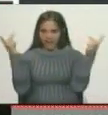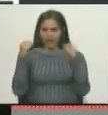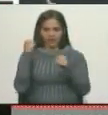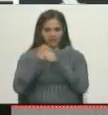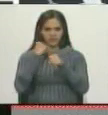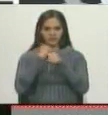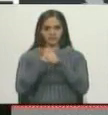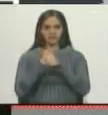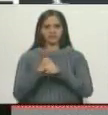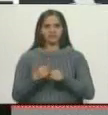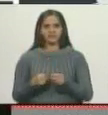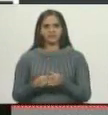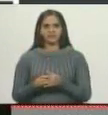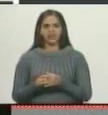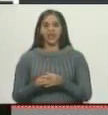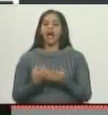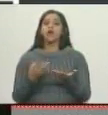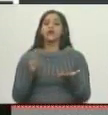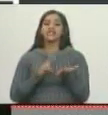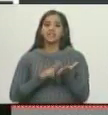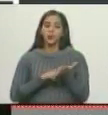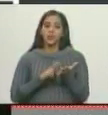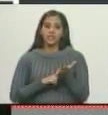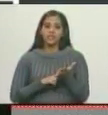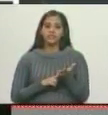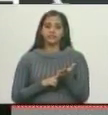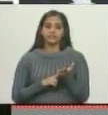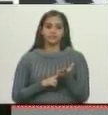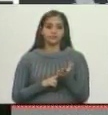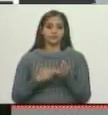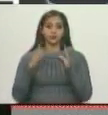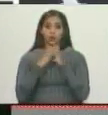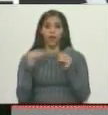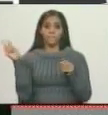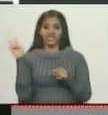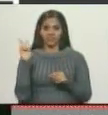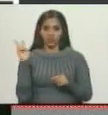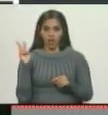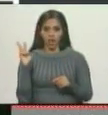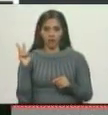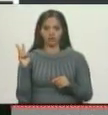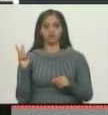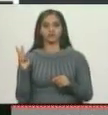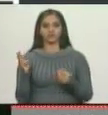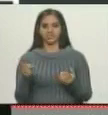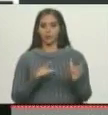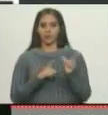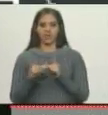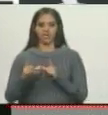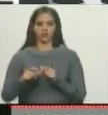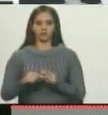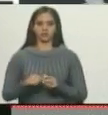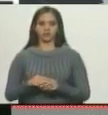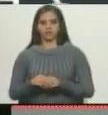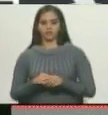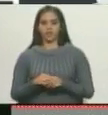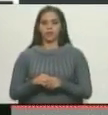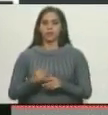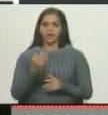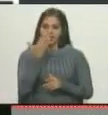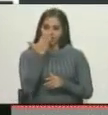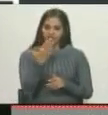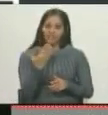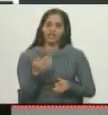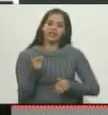¿no? En una seguridad, Diosdado, debe tener la seguridad toda Venezuela. Estamos preparados para enfrentar